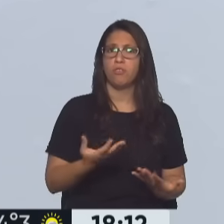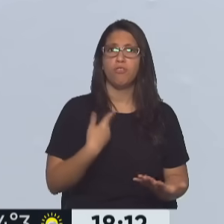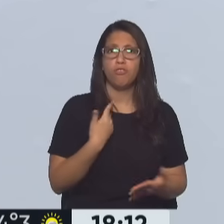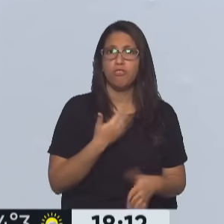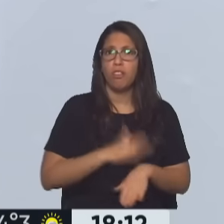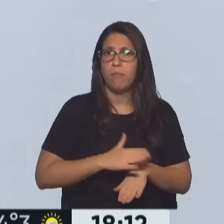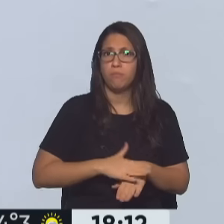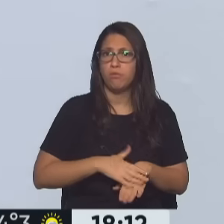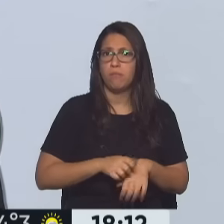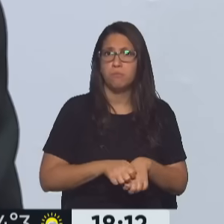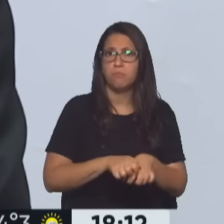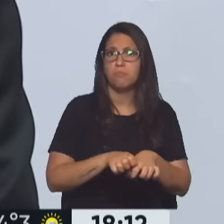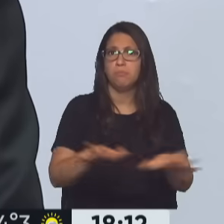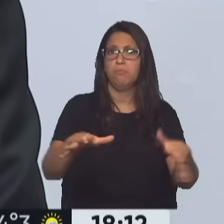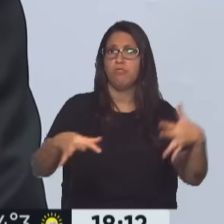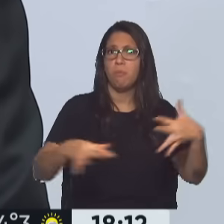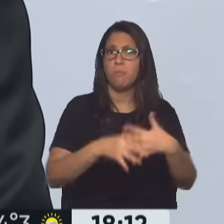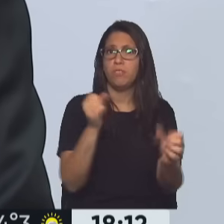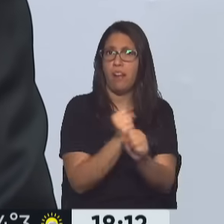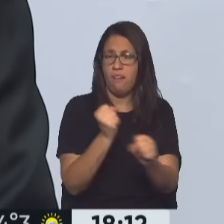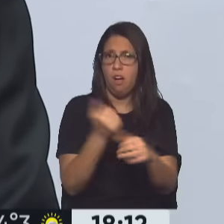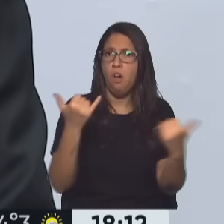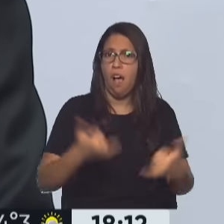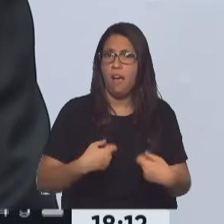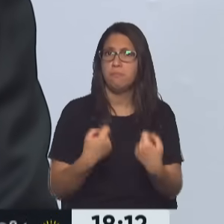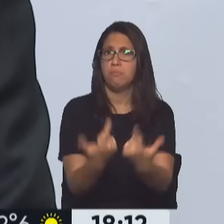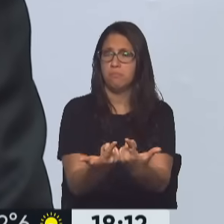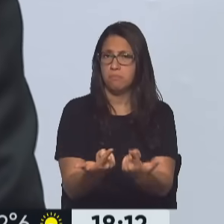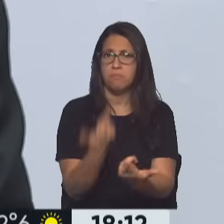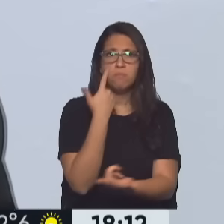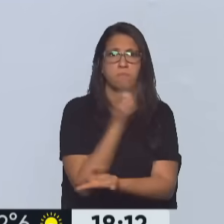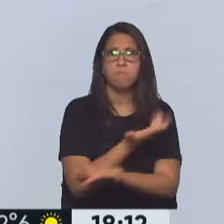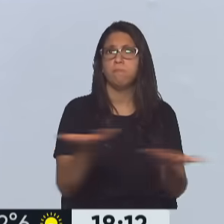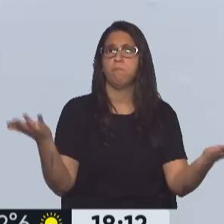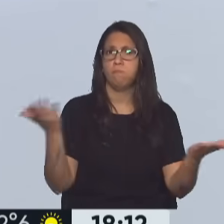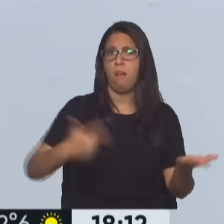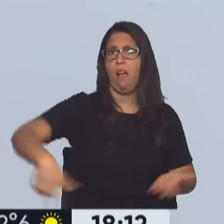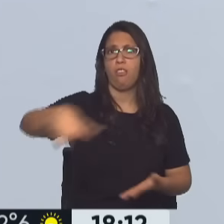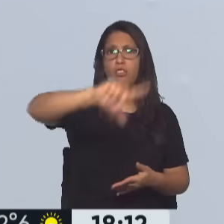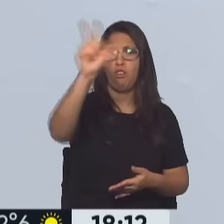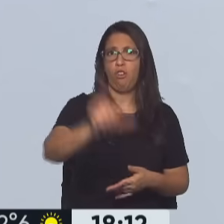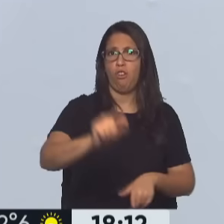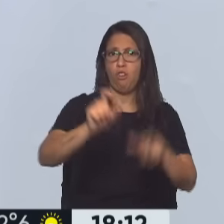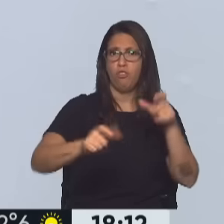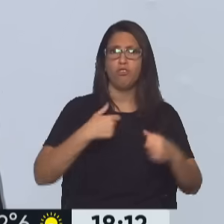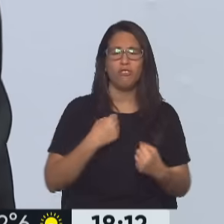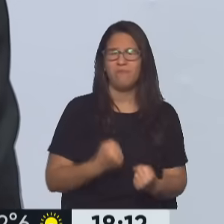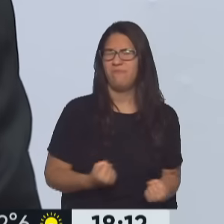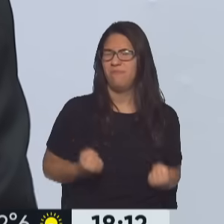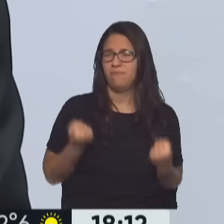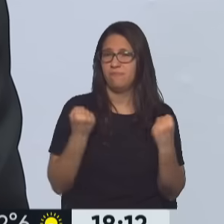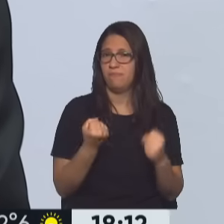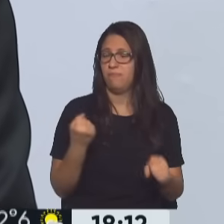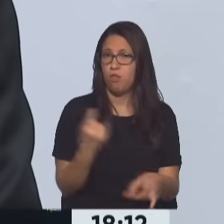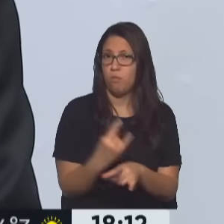transmitirle primero mi compromiso de trabajo desde el 10 de diciembre a cada argentino y argentina. Me voy a romper el alma como lo